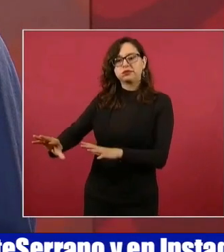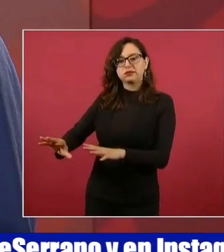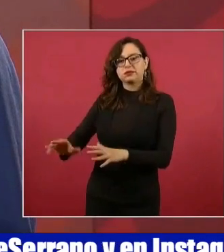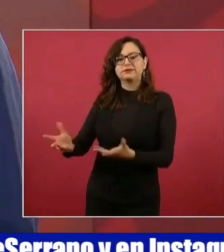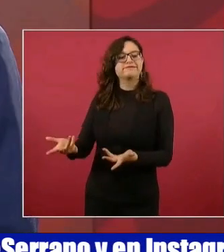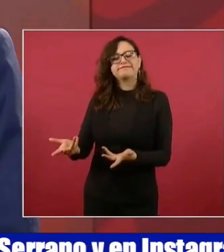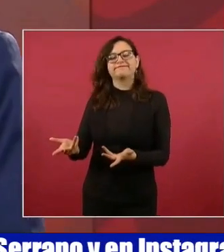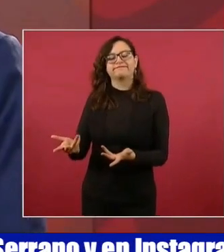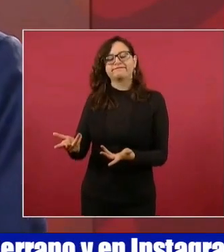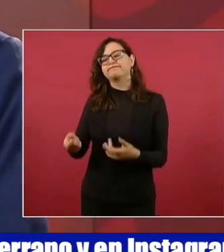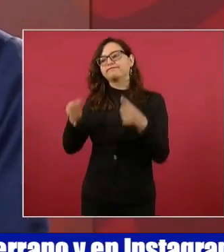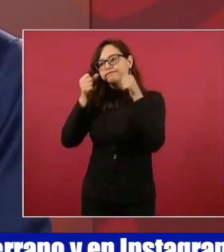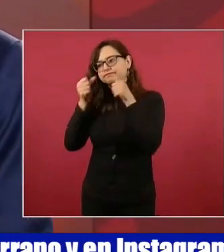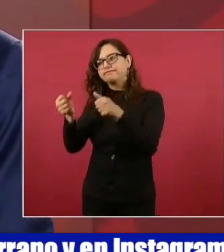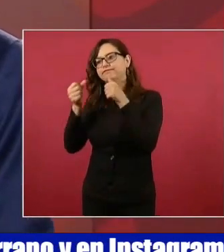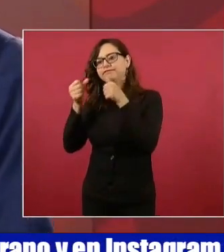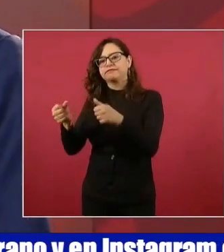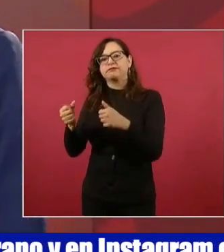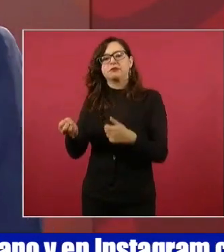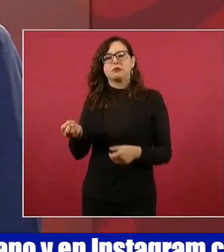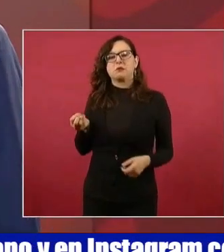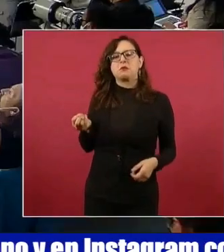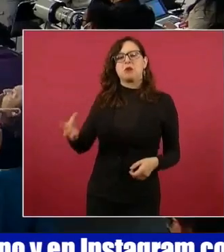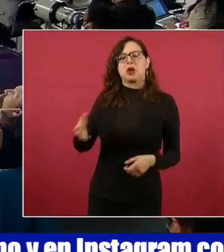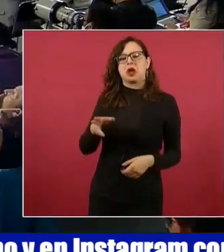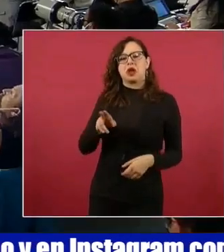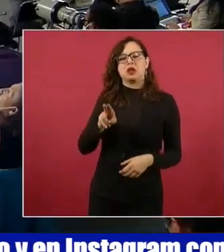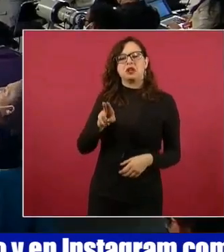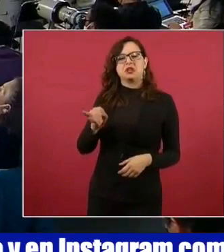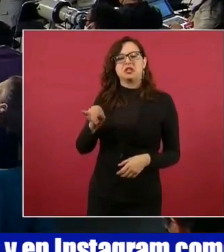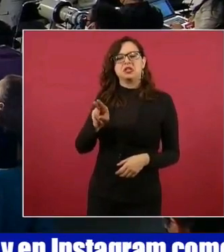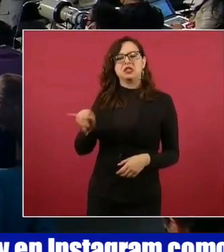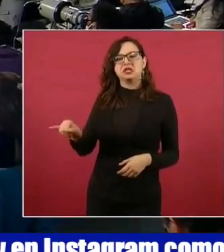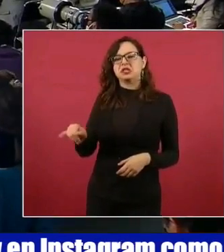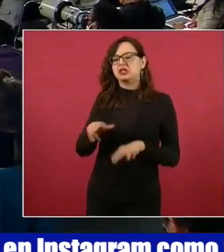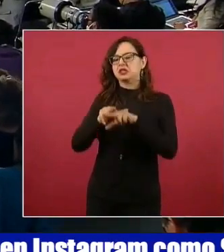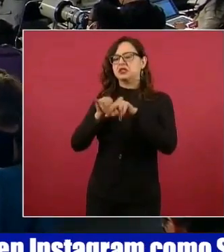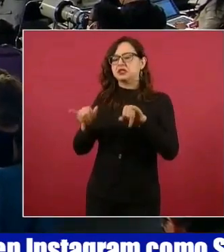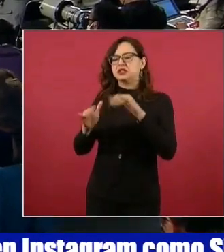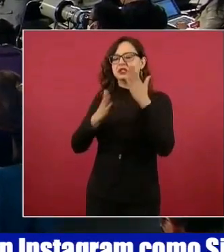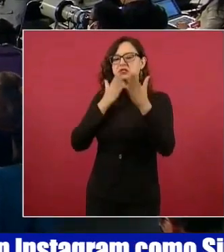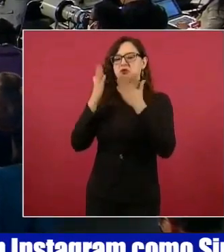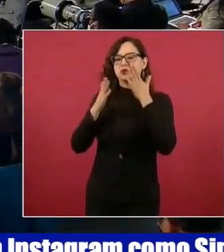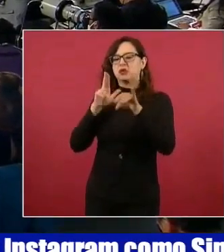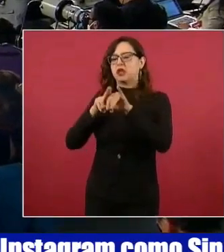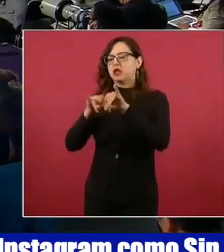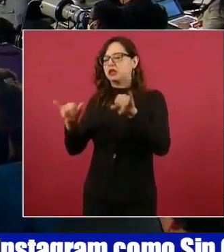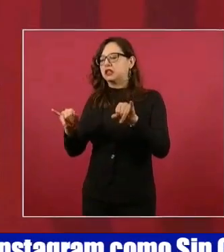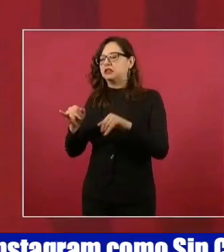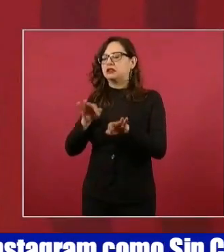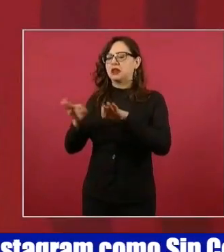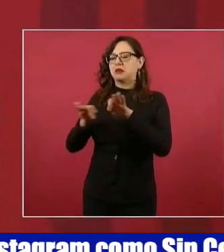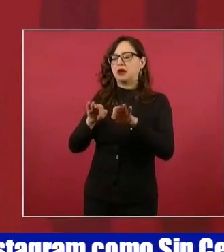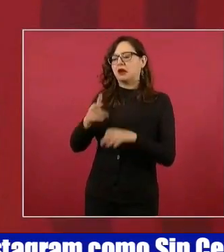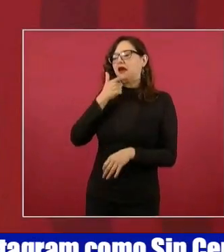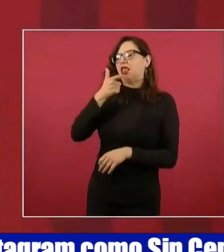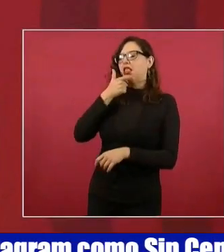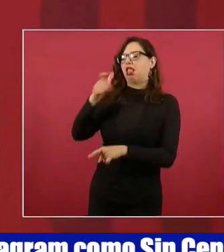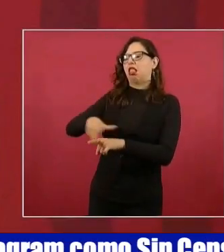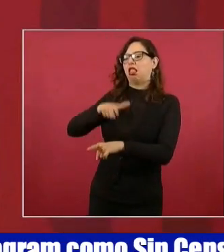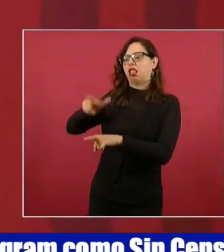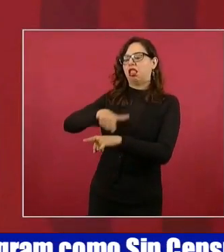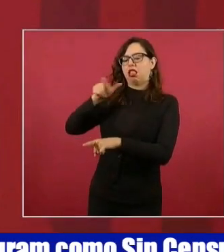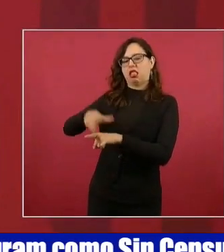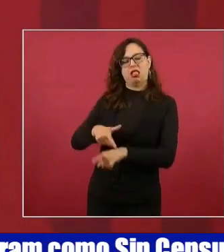mismo. Aseguró que él lo que cree es que pues es justicia también la no repetición, pero fíjese, Dalila Escobar